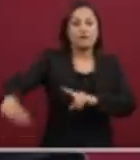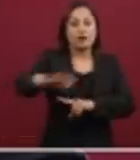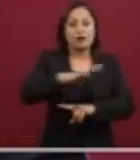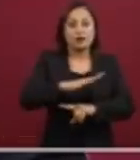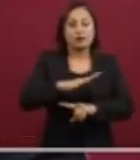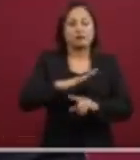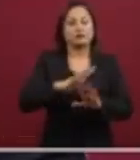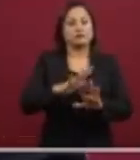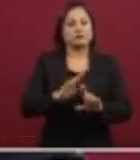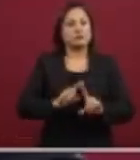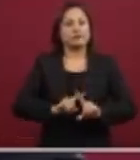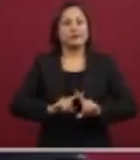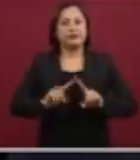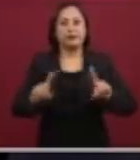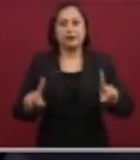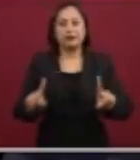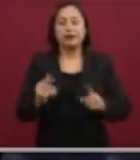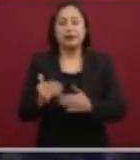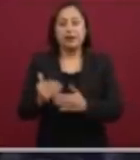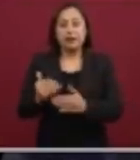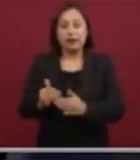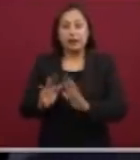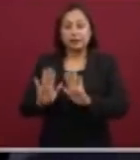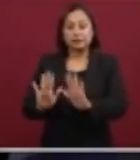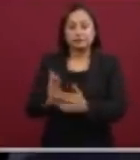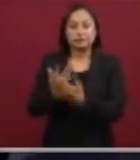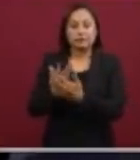capacitación para el uso de la fuerza,